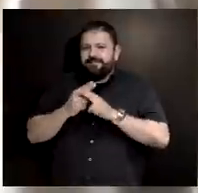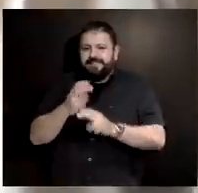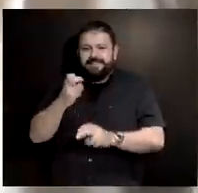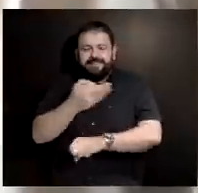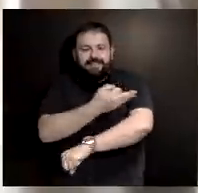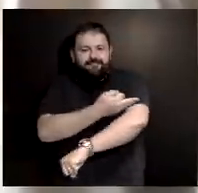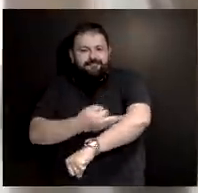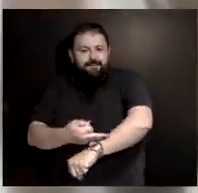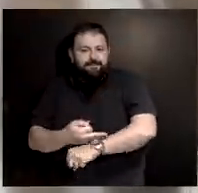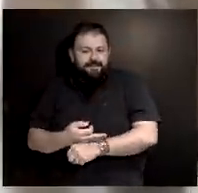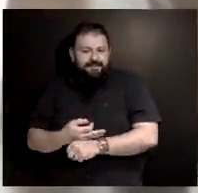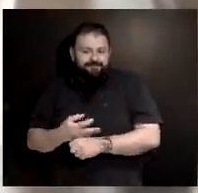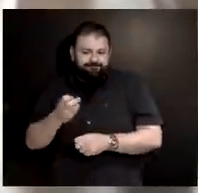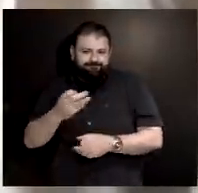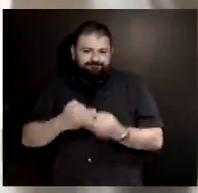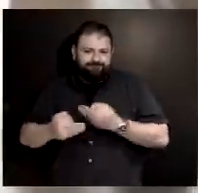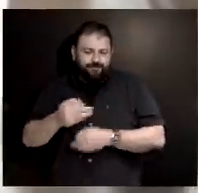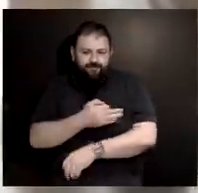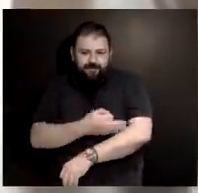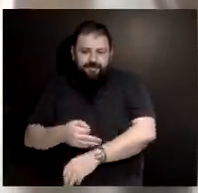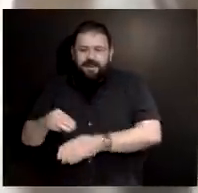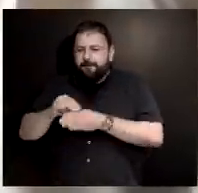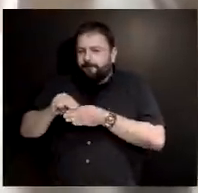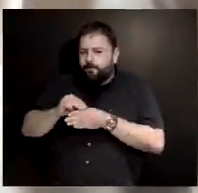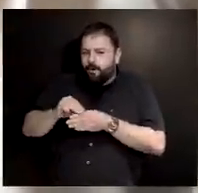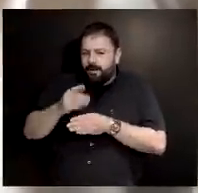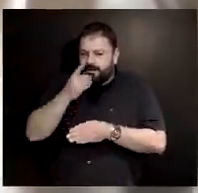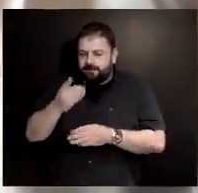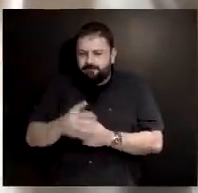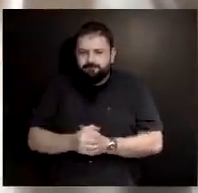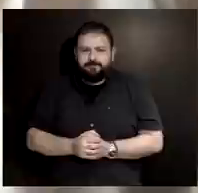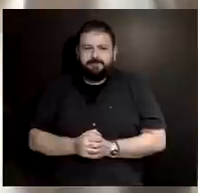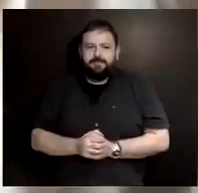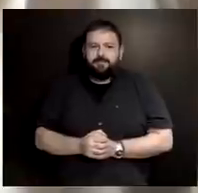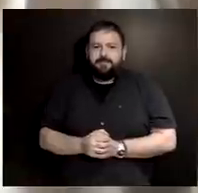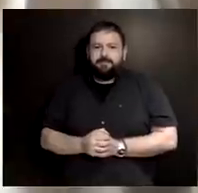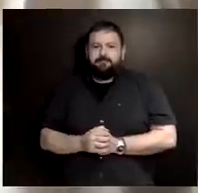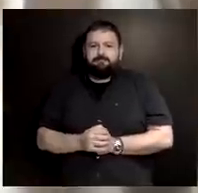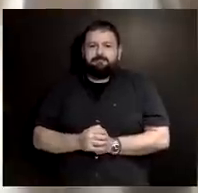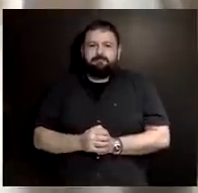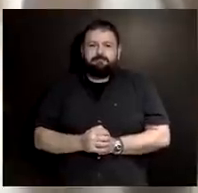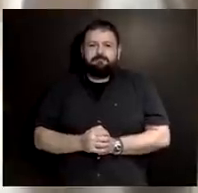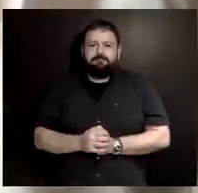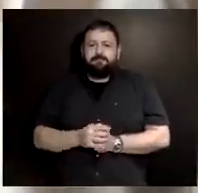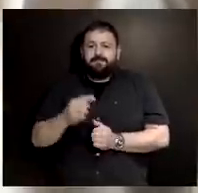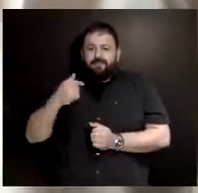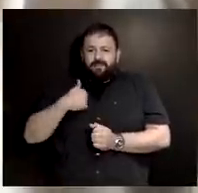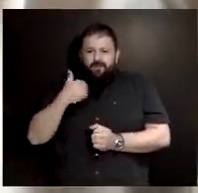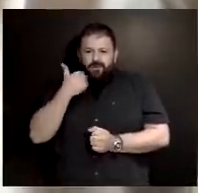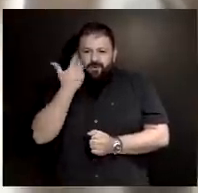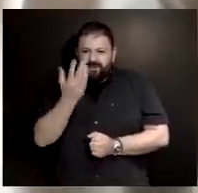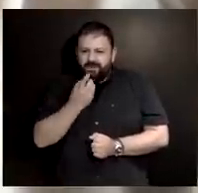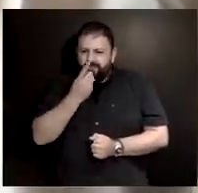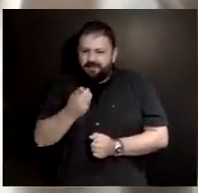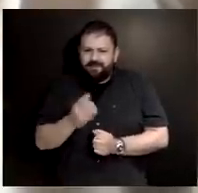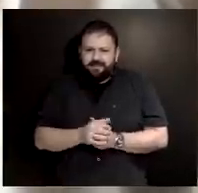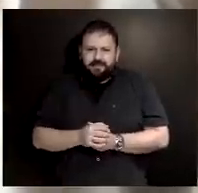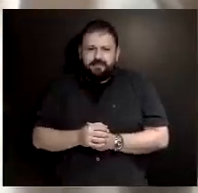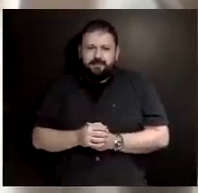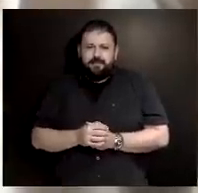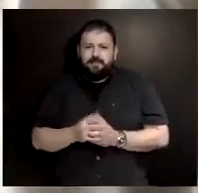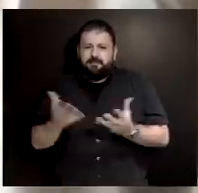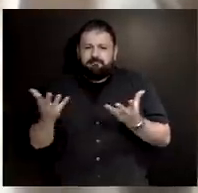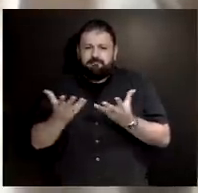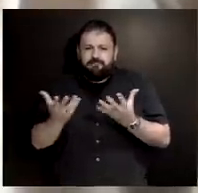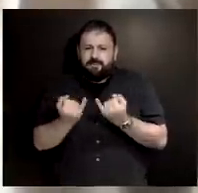morada. Entonces, adelante. Yo nomás quiero hacer como una especie de de